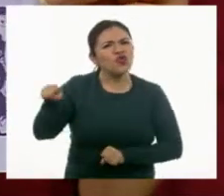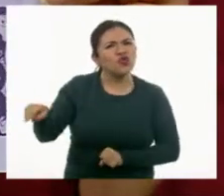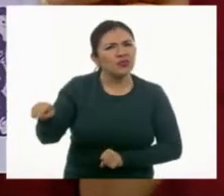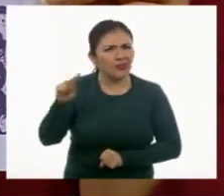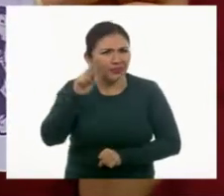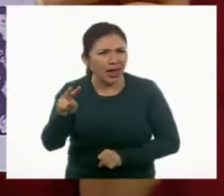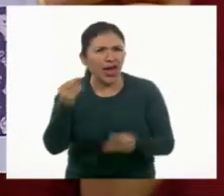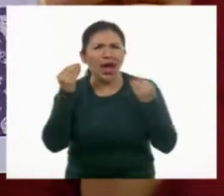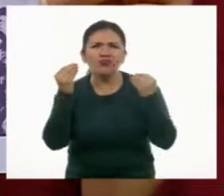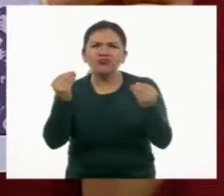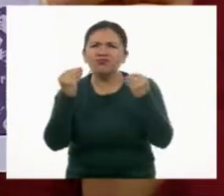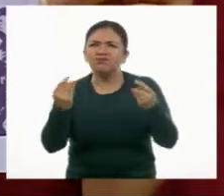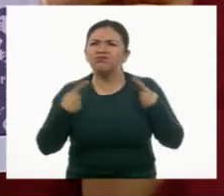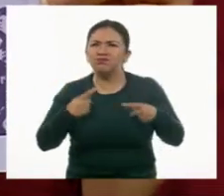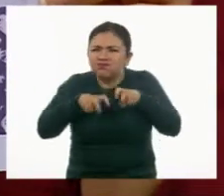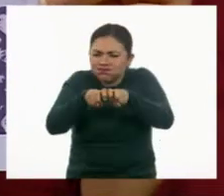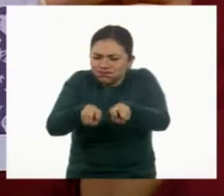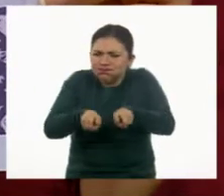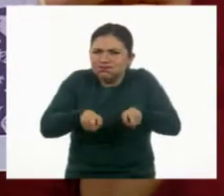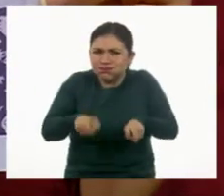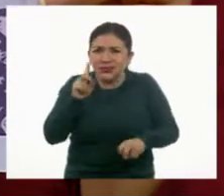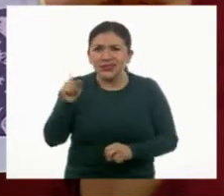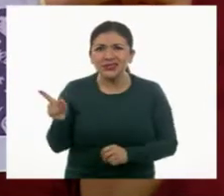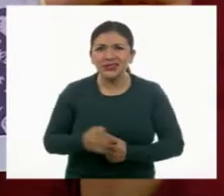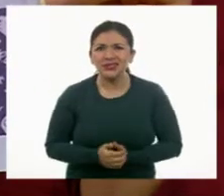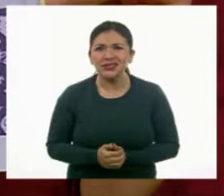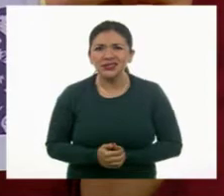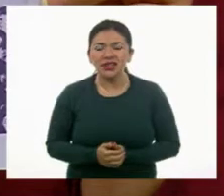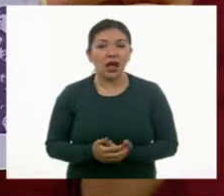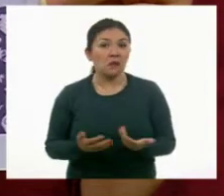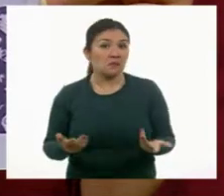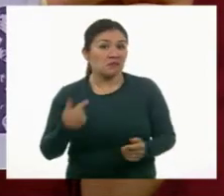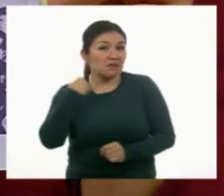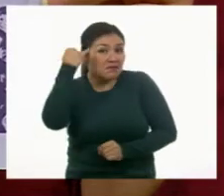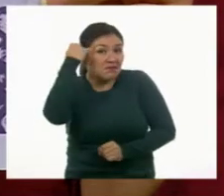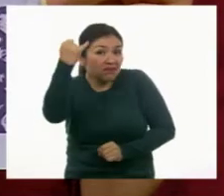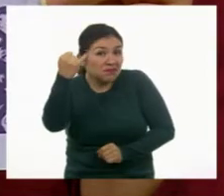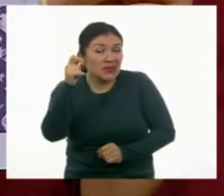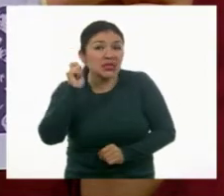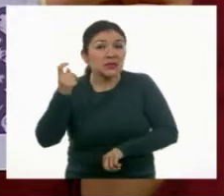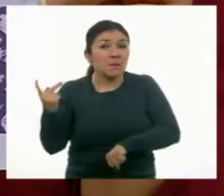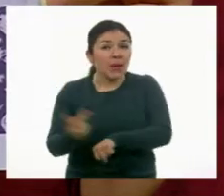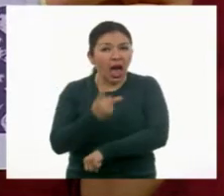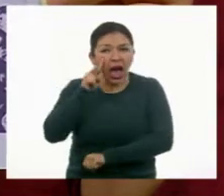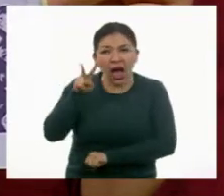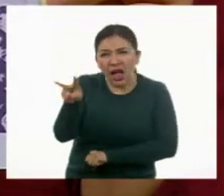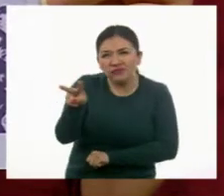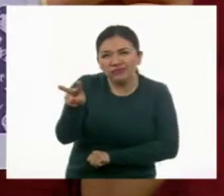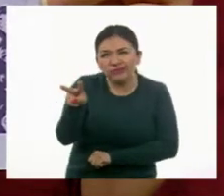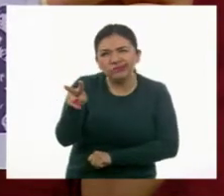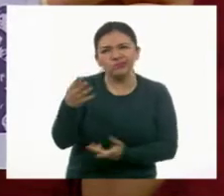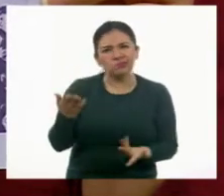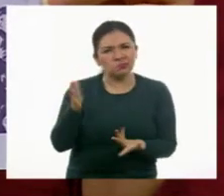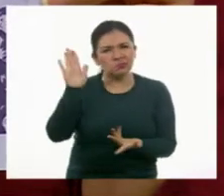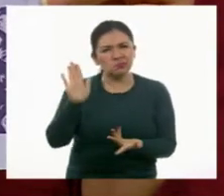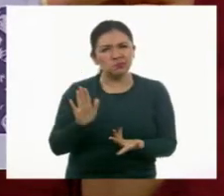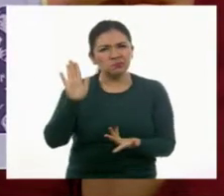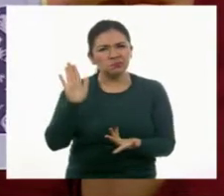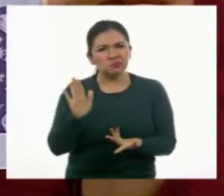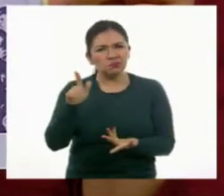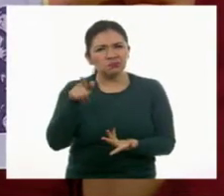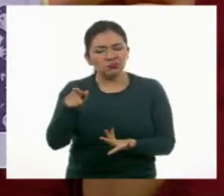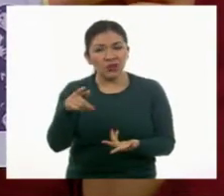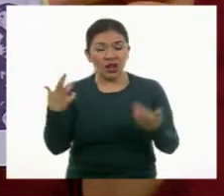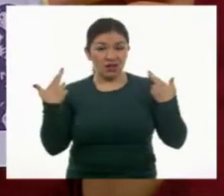así de saturada, María? Pues me imagino que lo primero que sucede es que